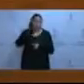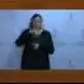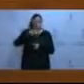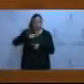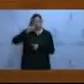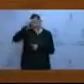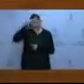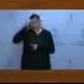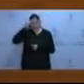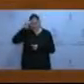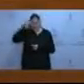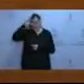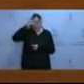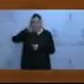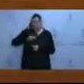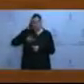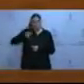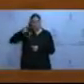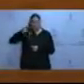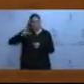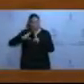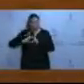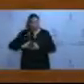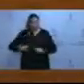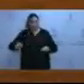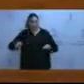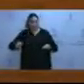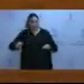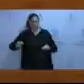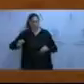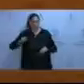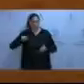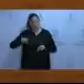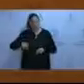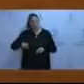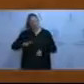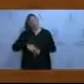a Andalucía desde la sanidad asturiana, que por eso les pasa. ¿Quién les manda?